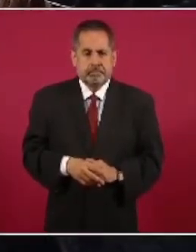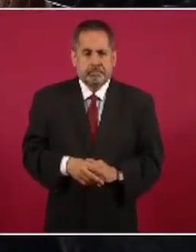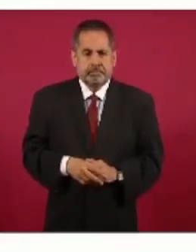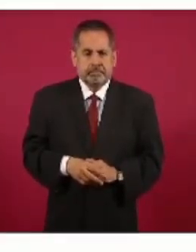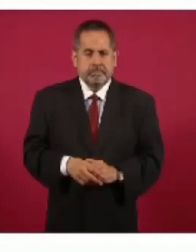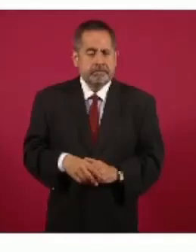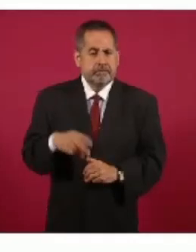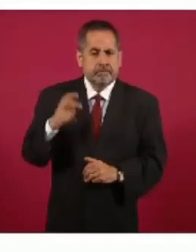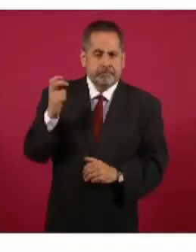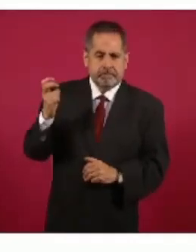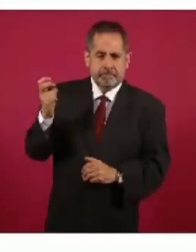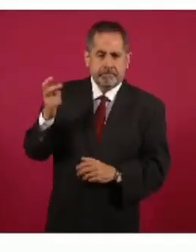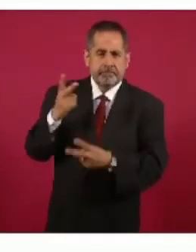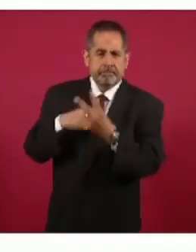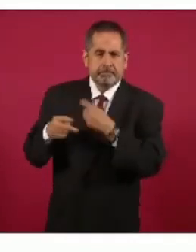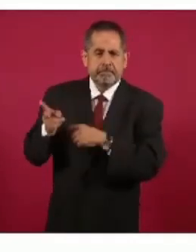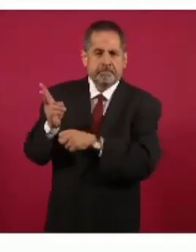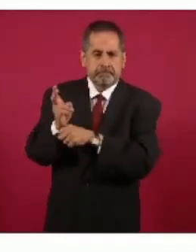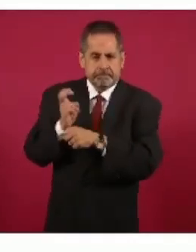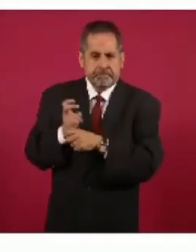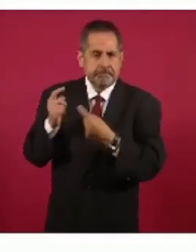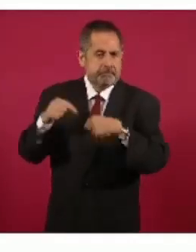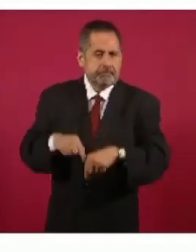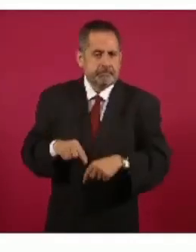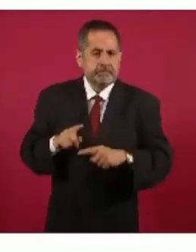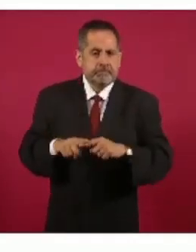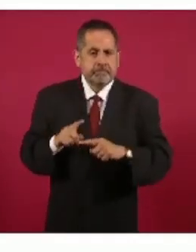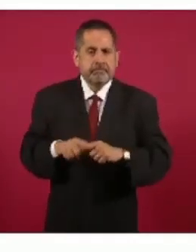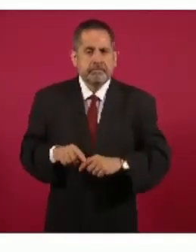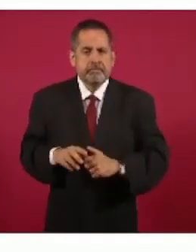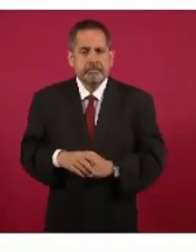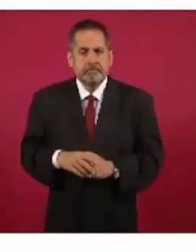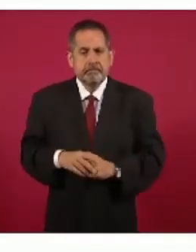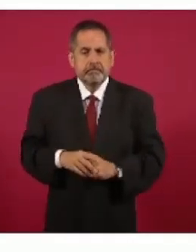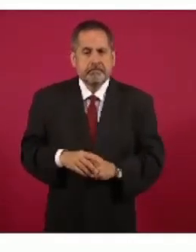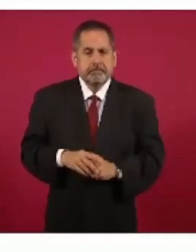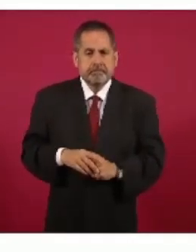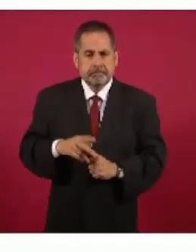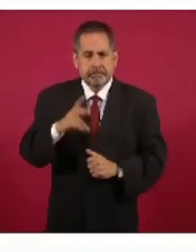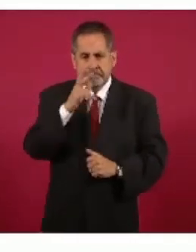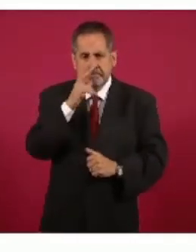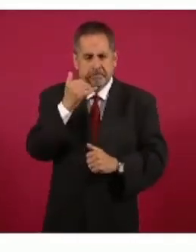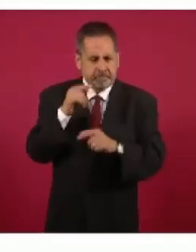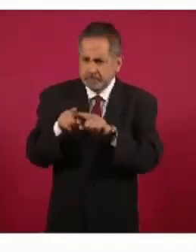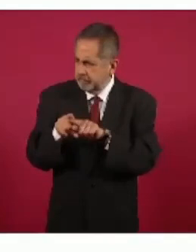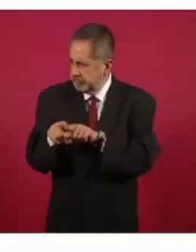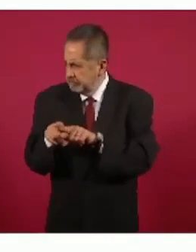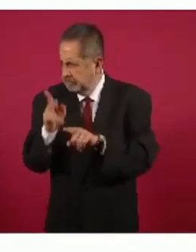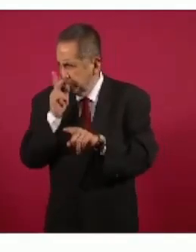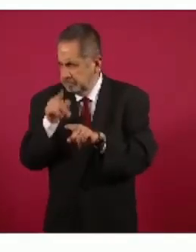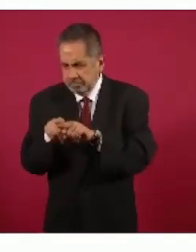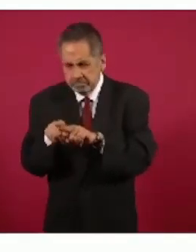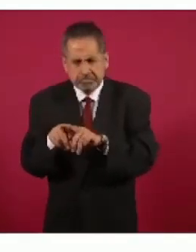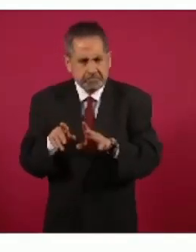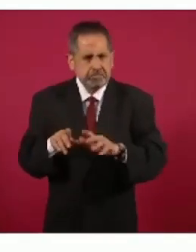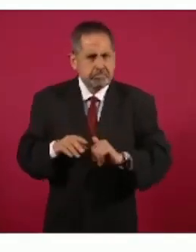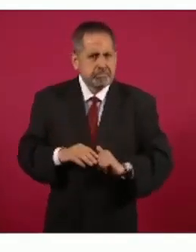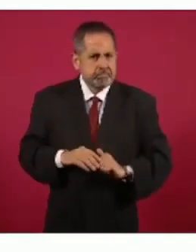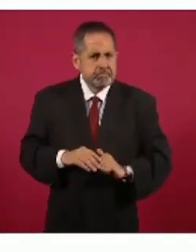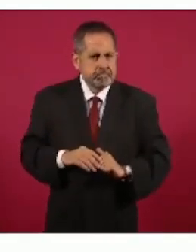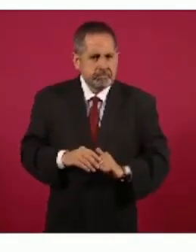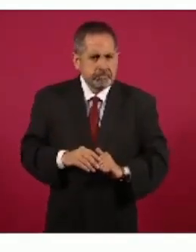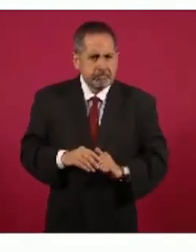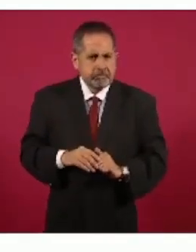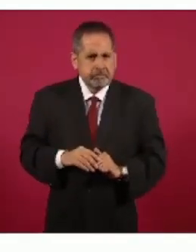Ellos son los que vienen, es el papá y el hermano, ¿verdad? De